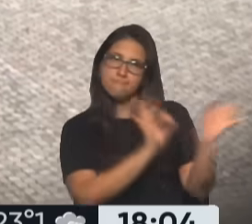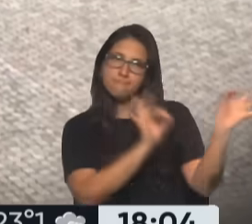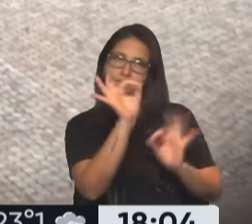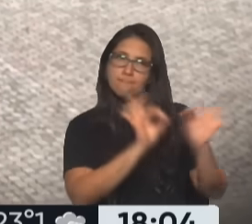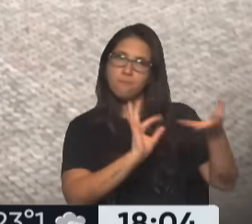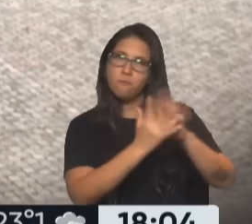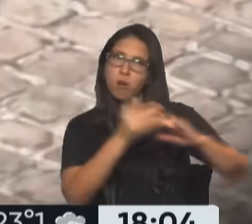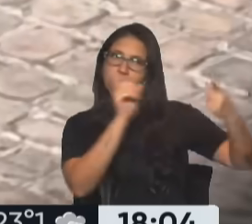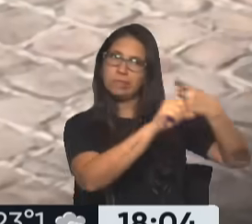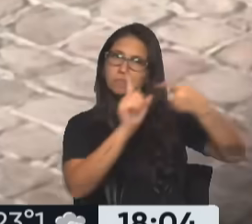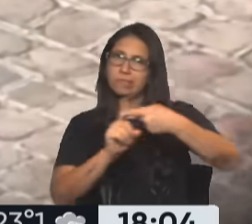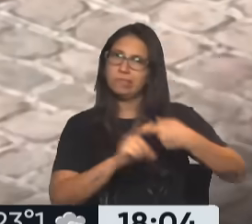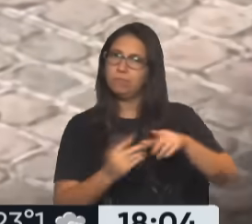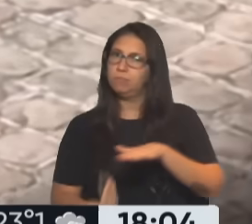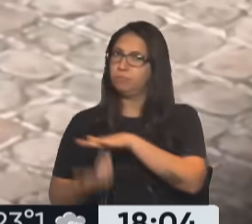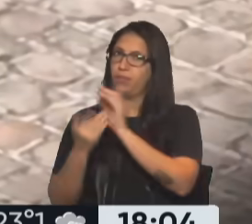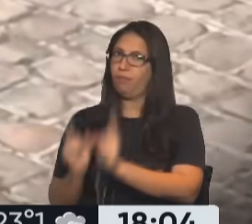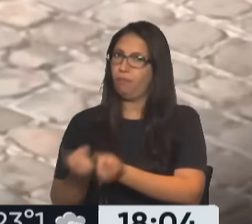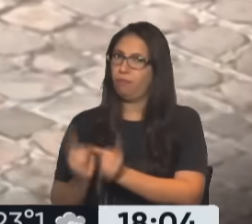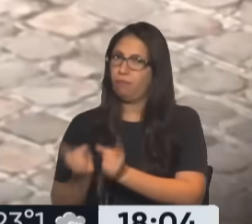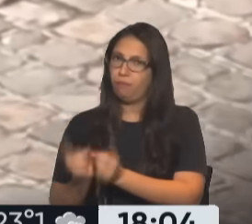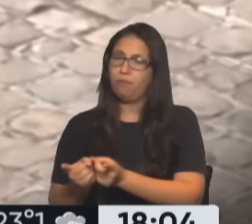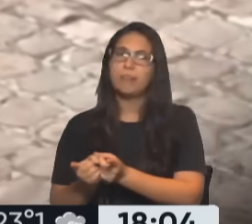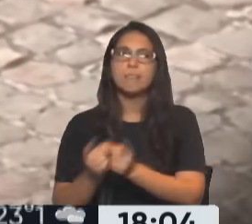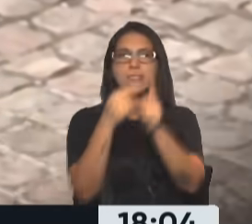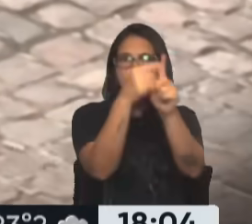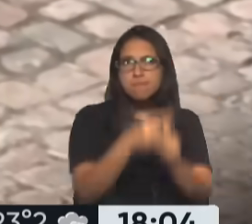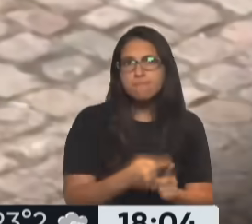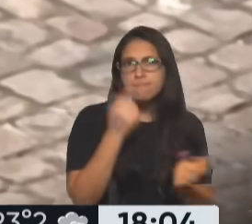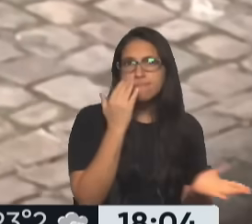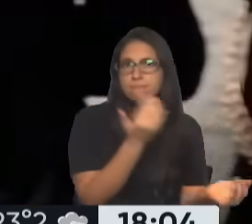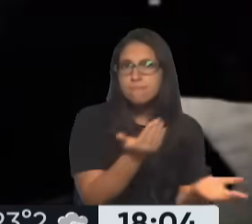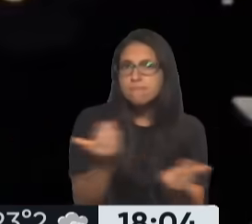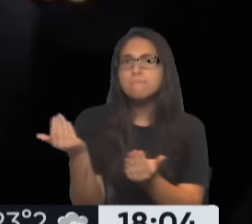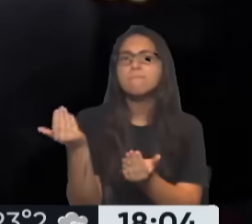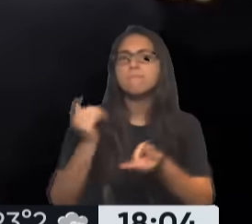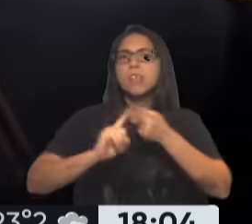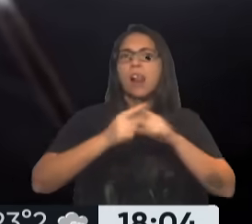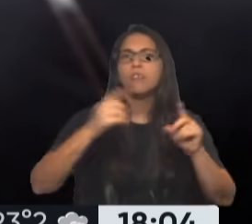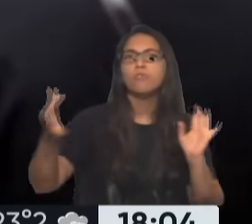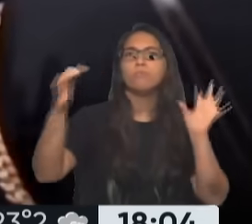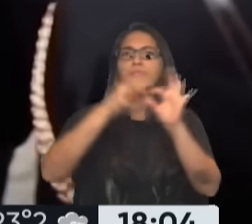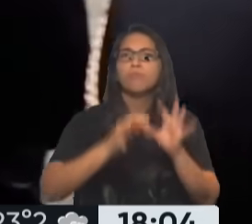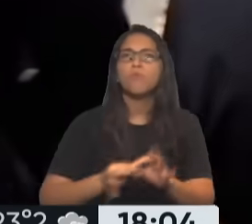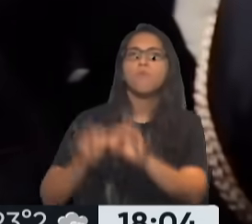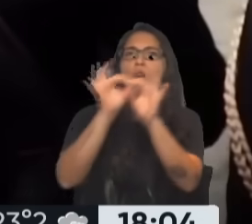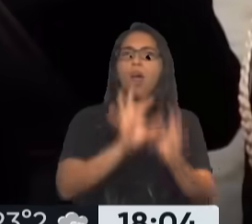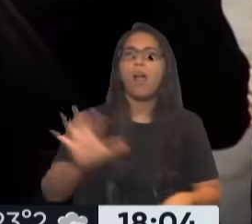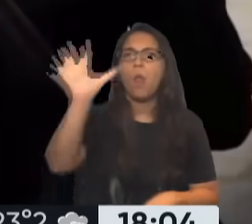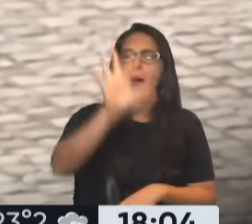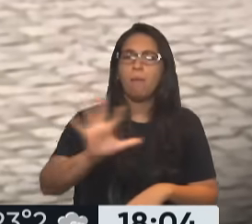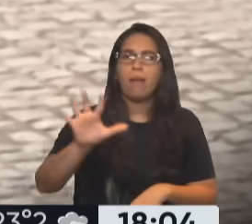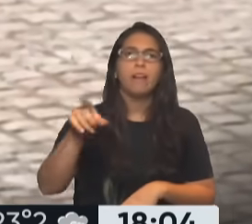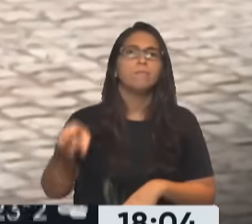diplomática para sostener ese estatus. Y como parte de ese cálculo, busca relanzar sus relaciones con la Unión Europea. Para ello,